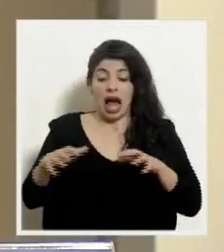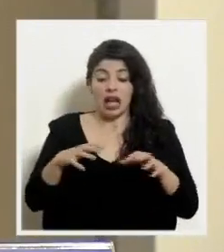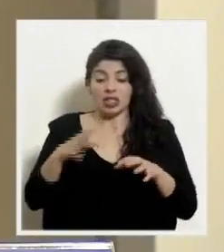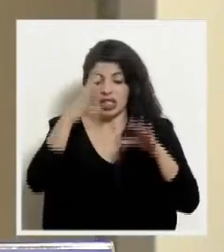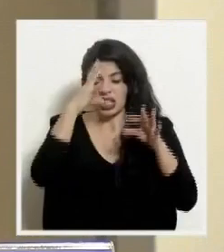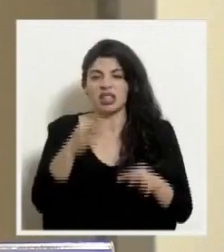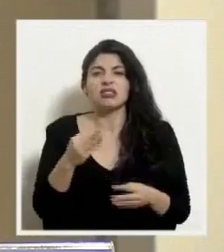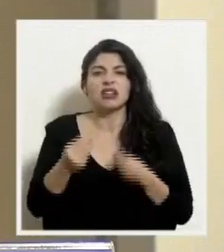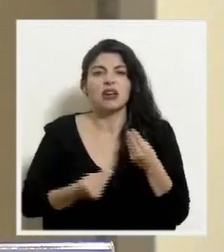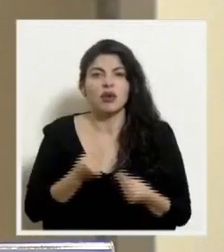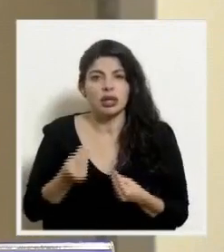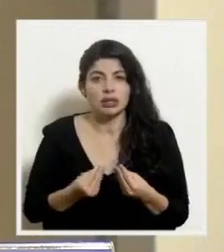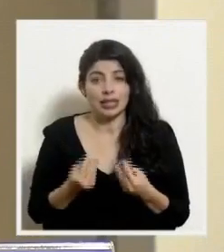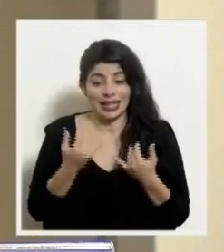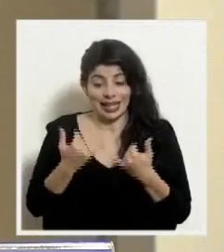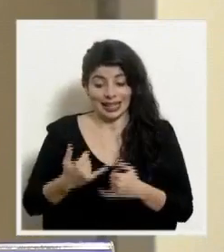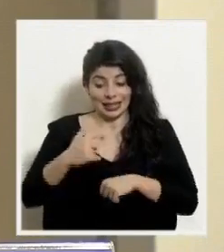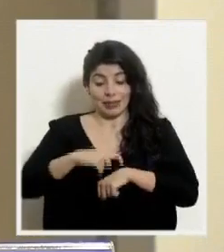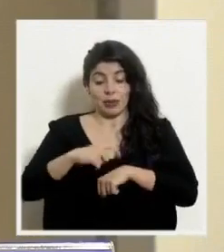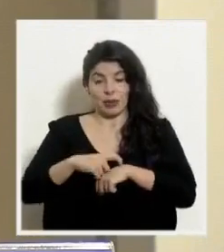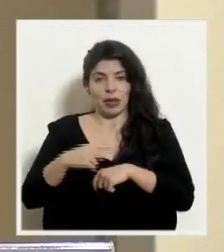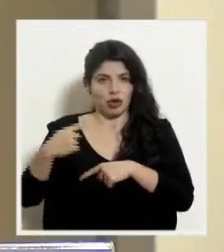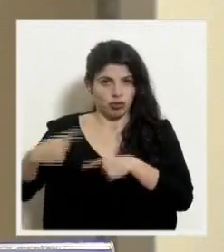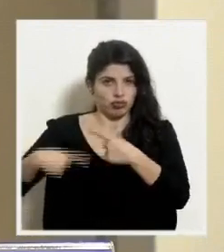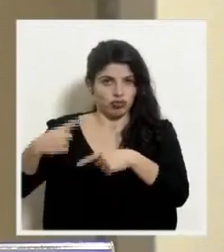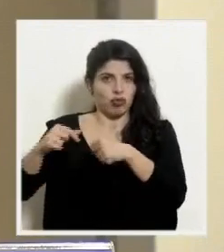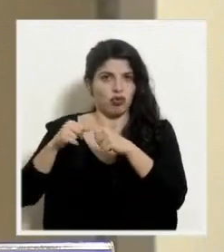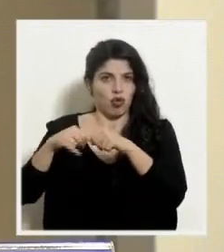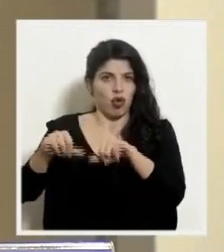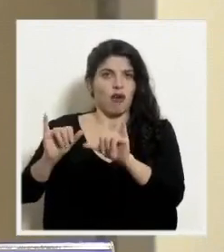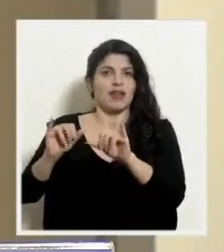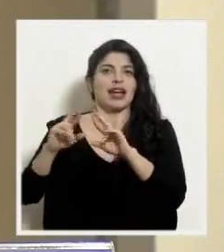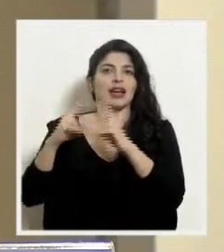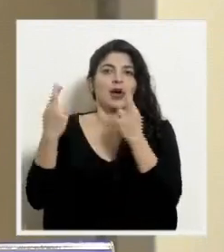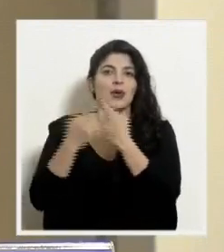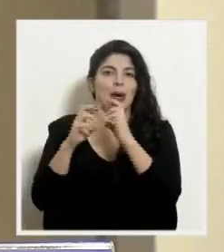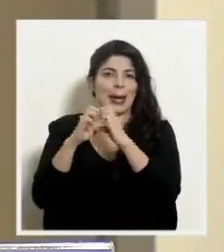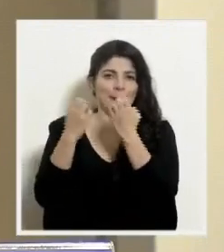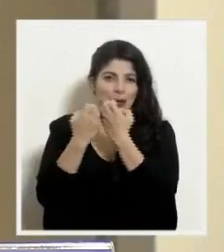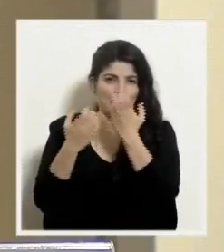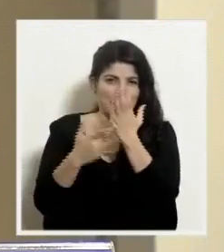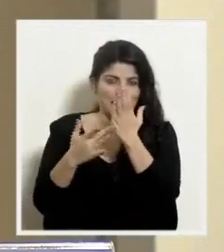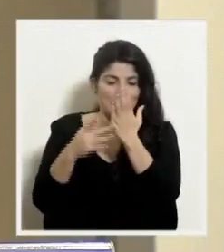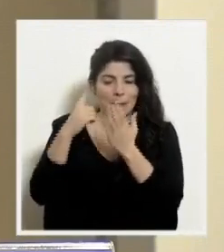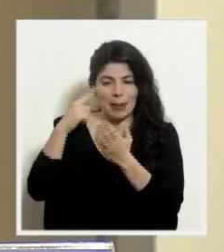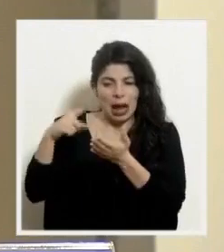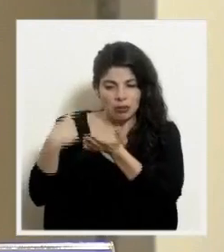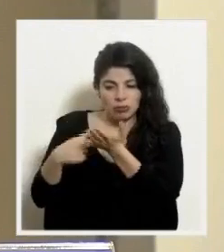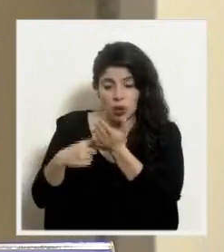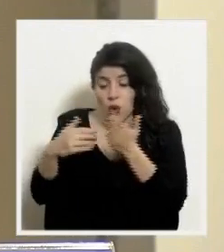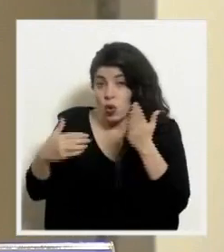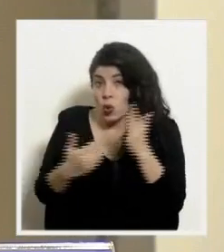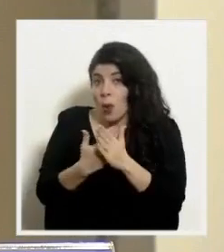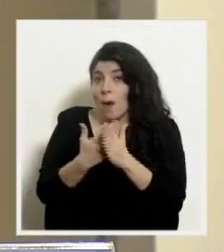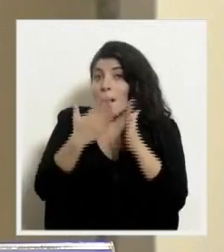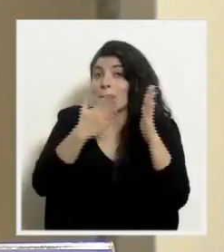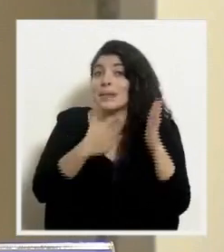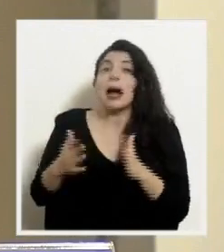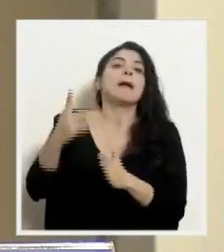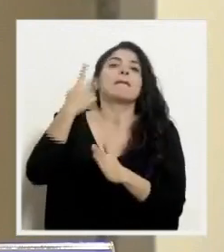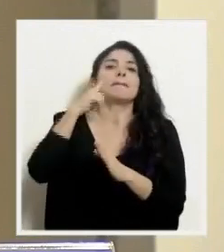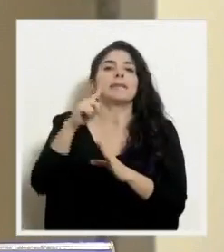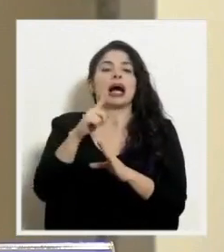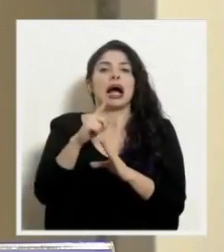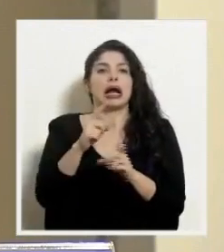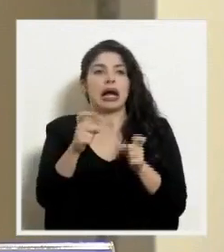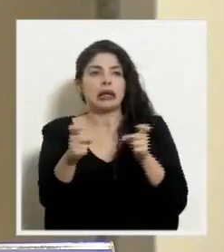este momento se está desarrollando esa reunión con los equipos técnicos para poder hacer ese nuevo plan de contingencia, digamos, frente a